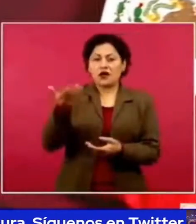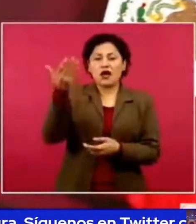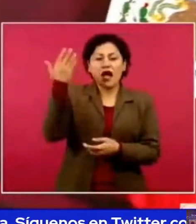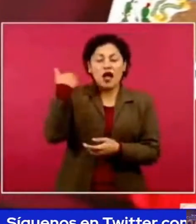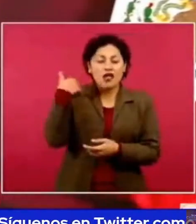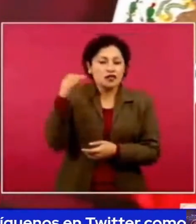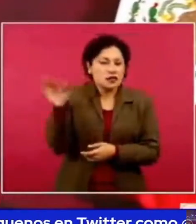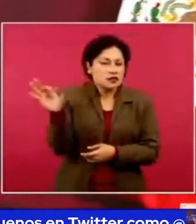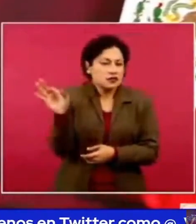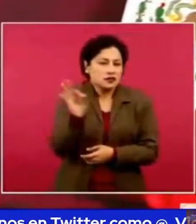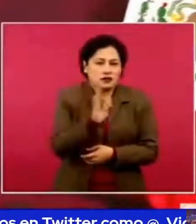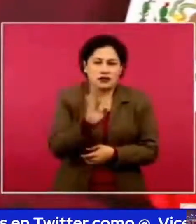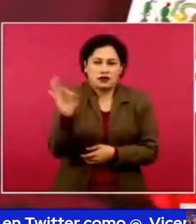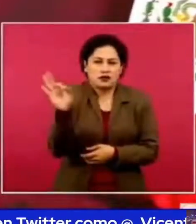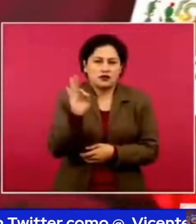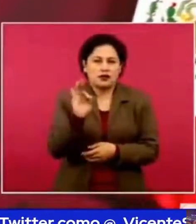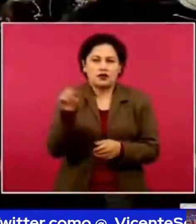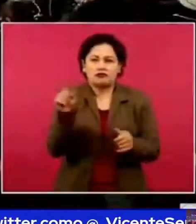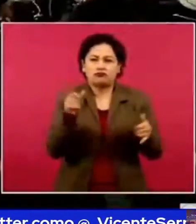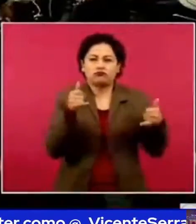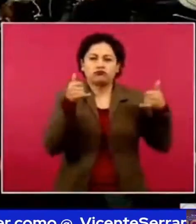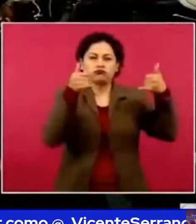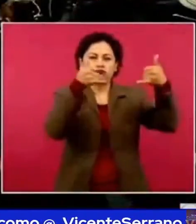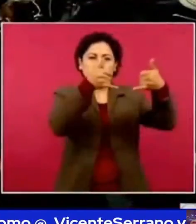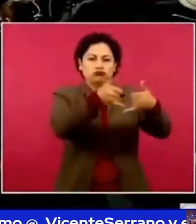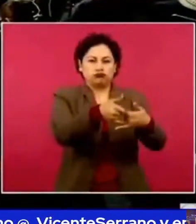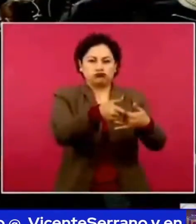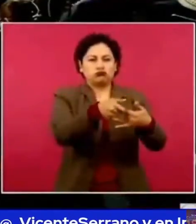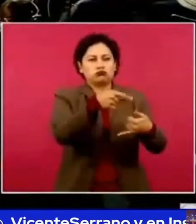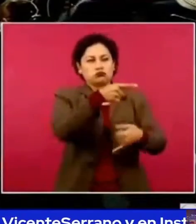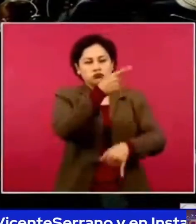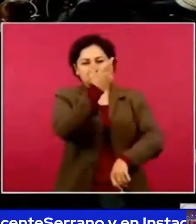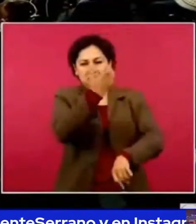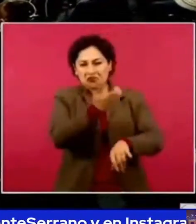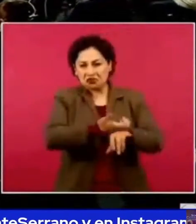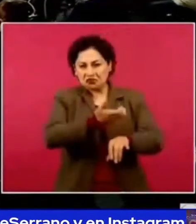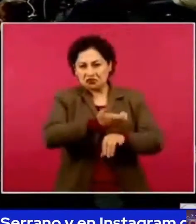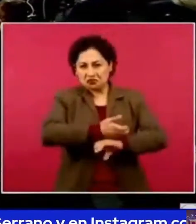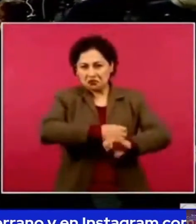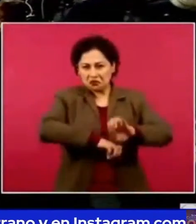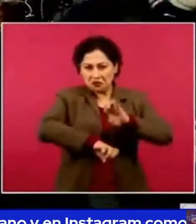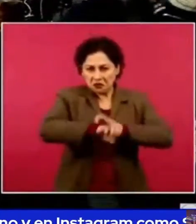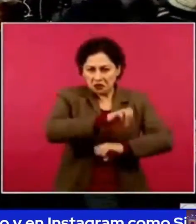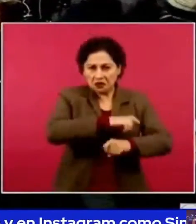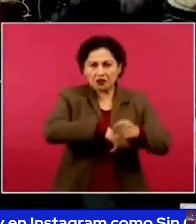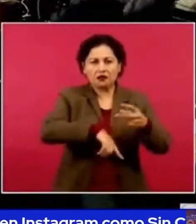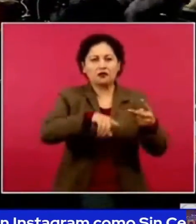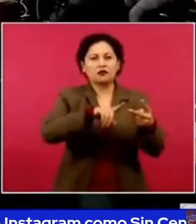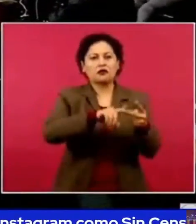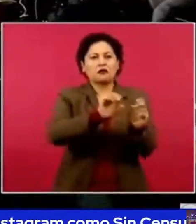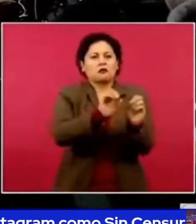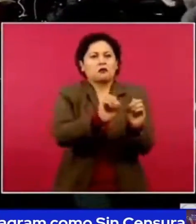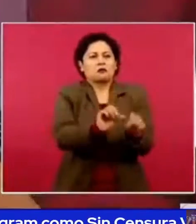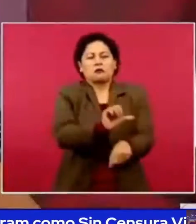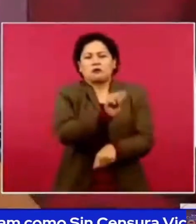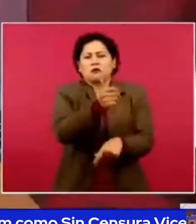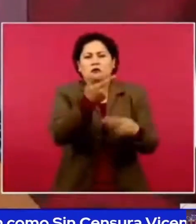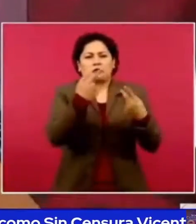a alguien en la embajada de Estados Unidos o a una de las gentes informadas